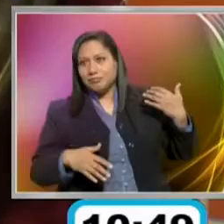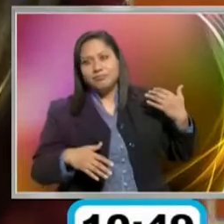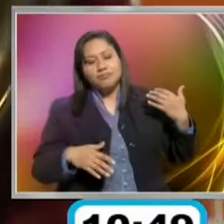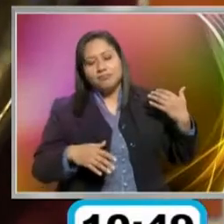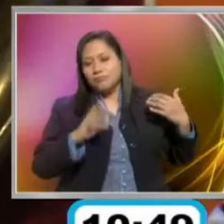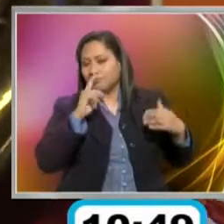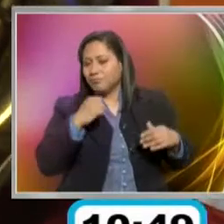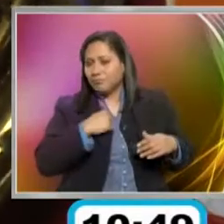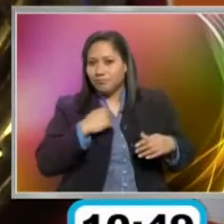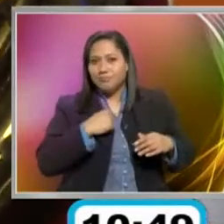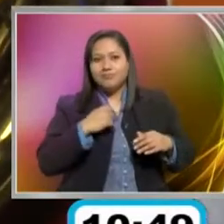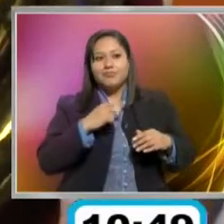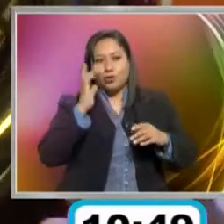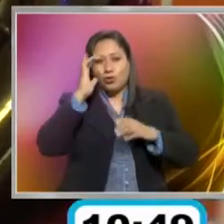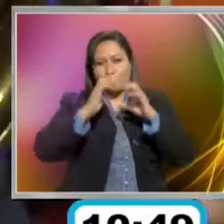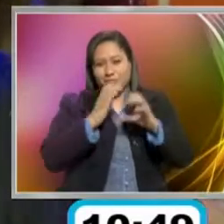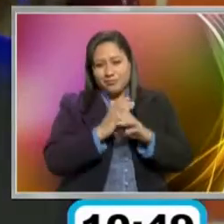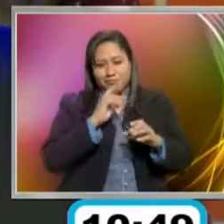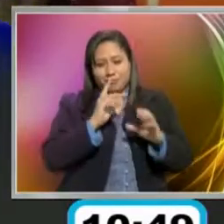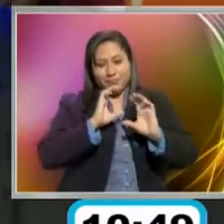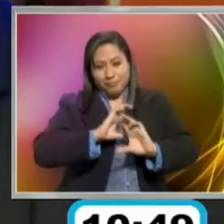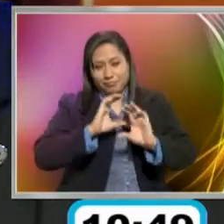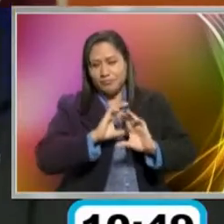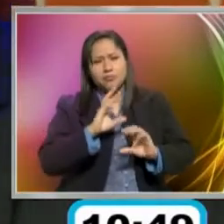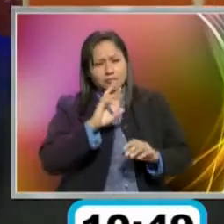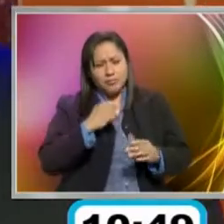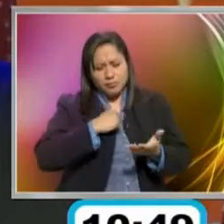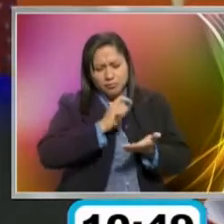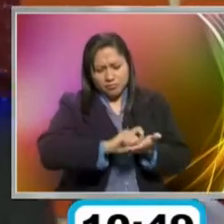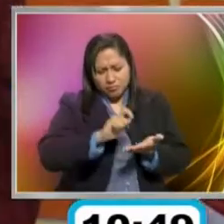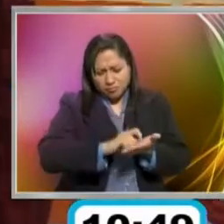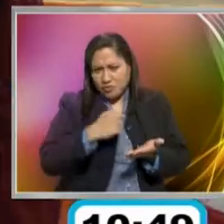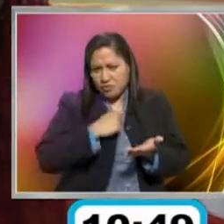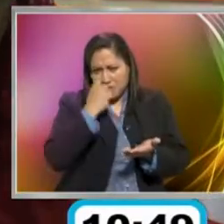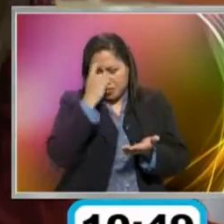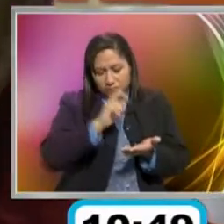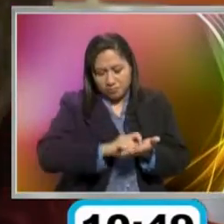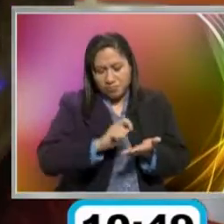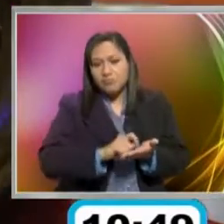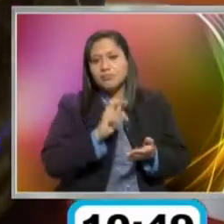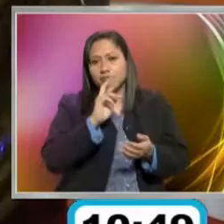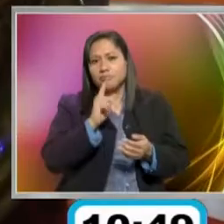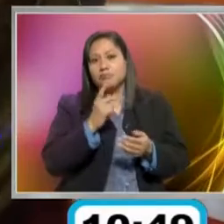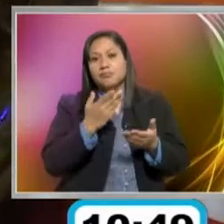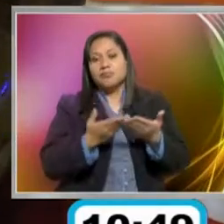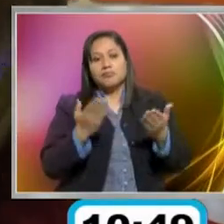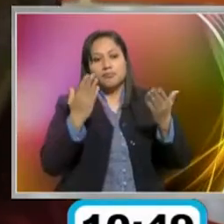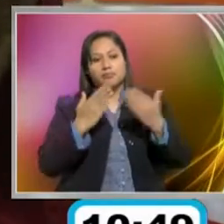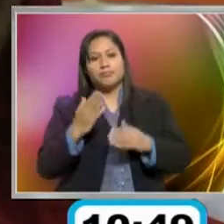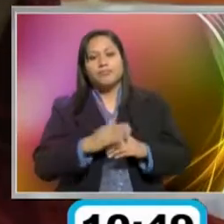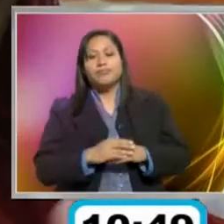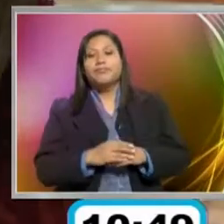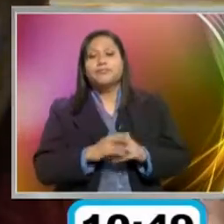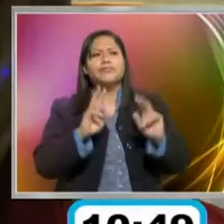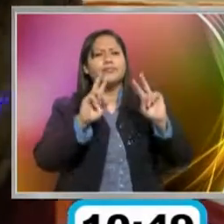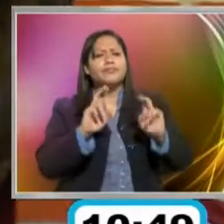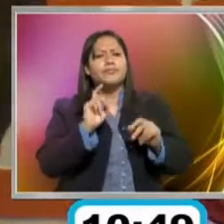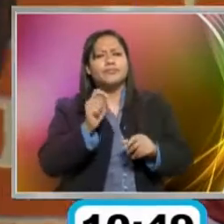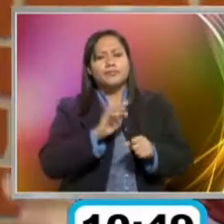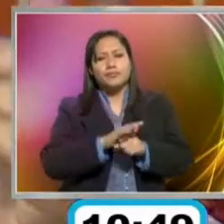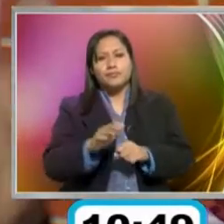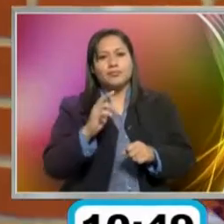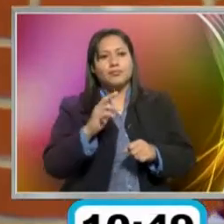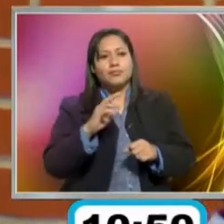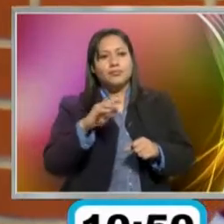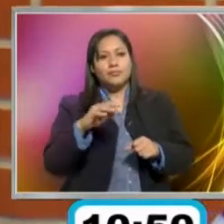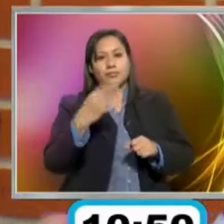me pongo y compuse y fue lo que más me ha funcionado, lo que he compuesto. Maravilloso. ¿Qué vamos a escuchar en este momento? Ahorita vamos a escuchar mi tema que tenemos ahorita en la radio,